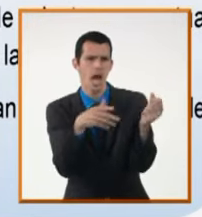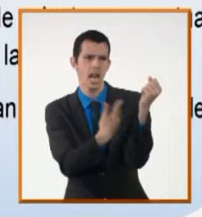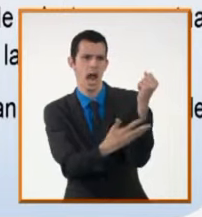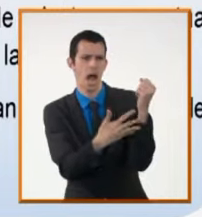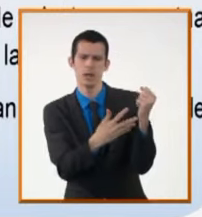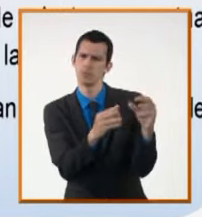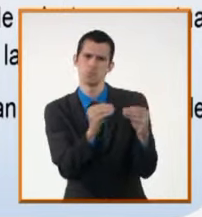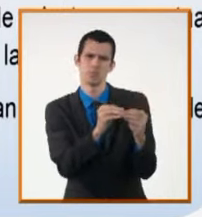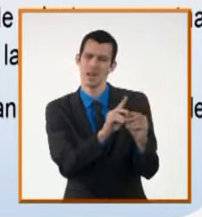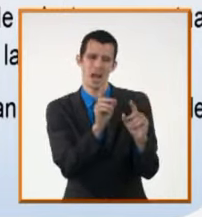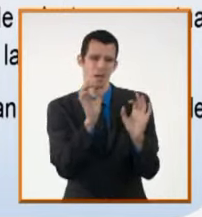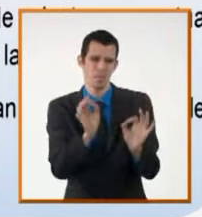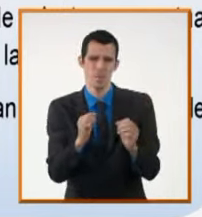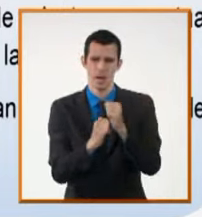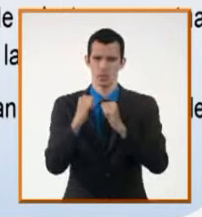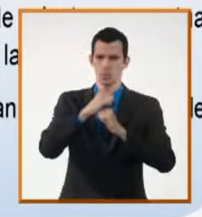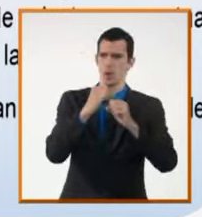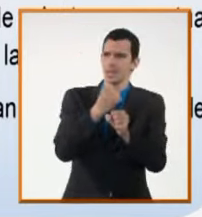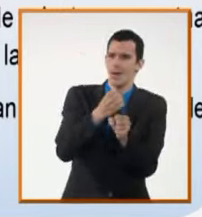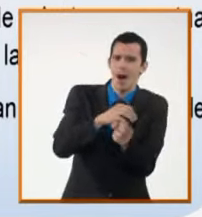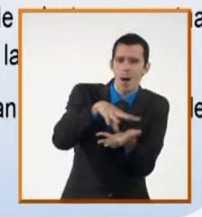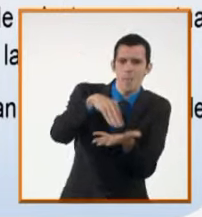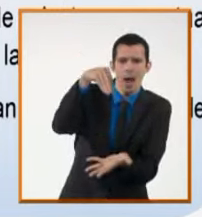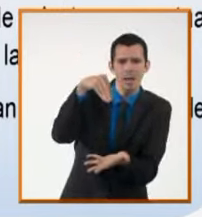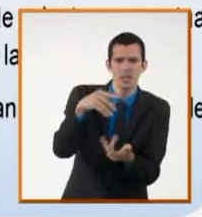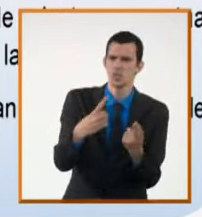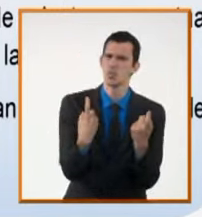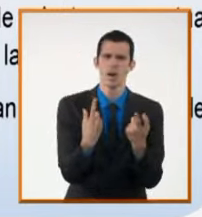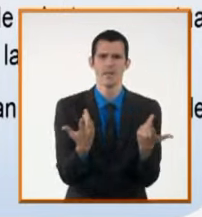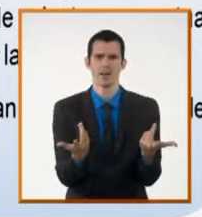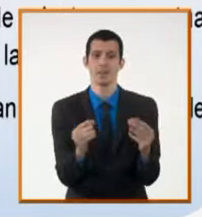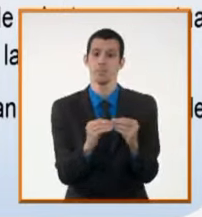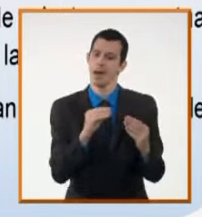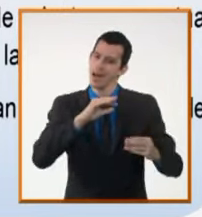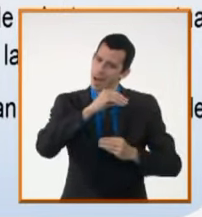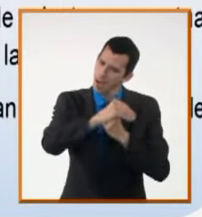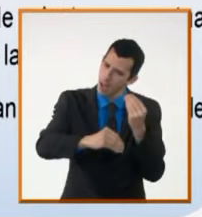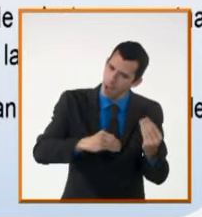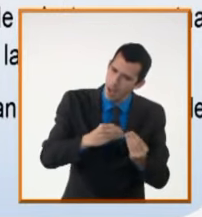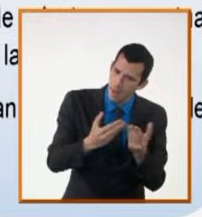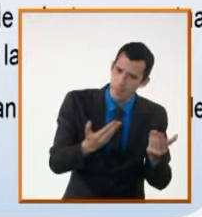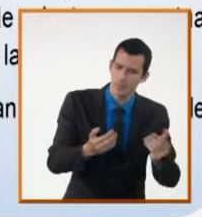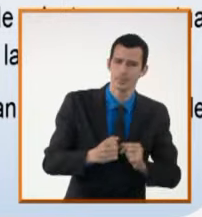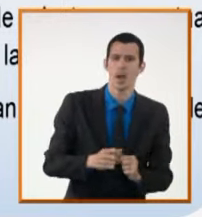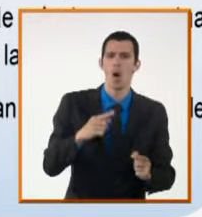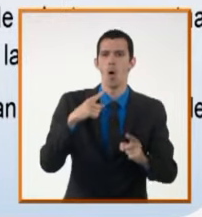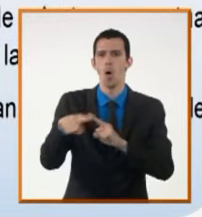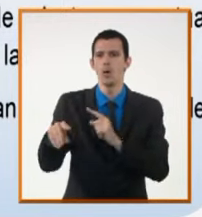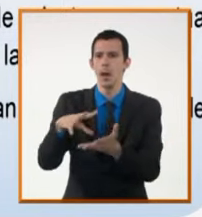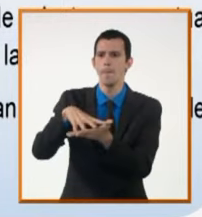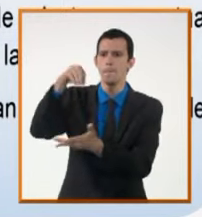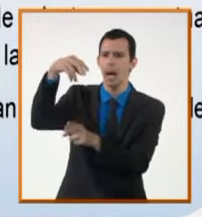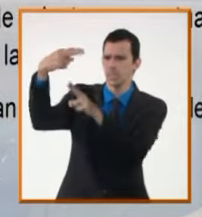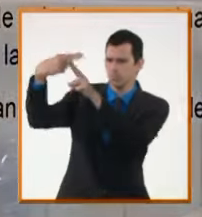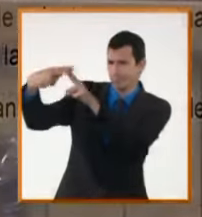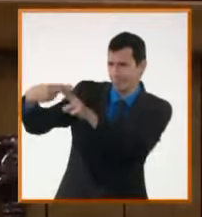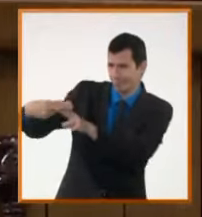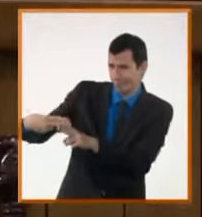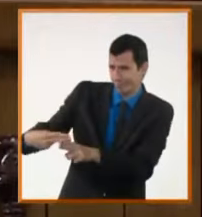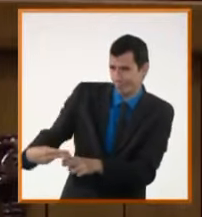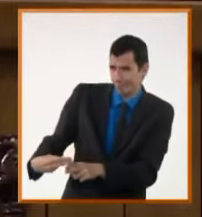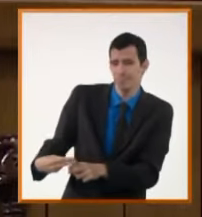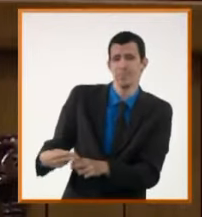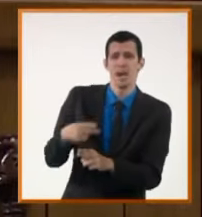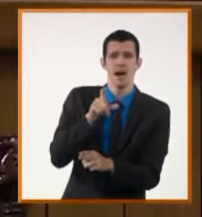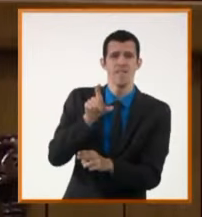son necesarias, pero buscar una gestión más eficiente para evitar esas distorsiones, tantas personas en la calle, tantas